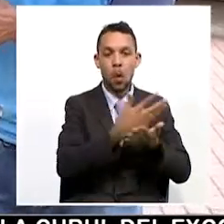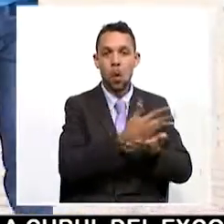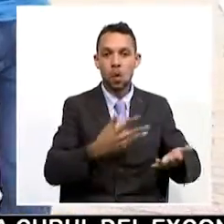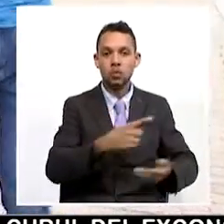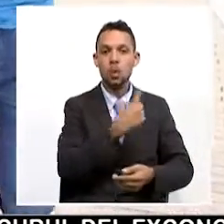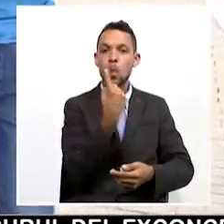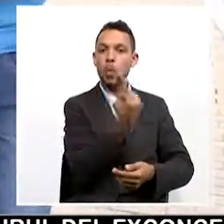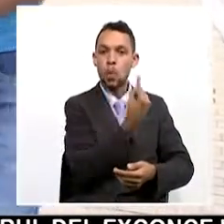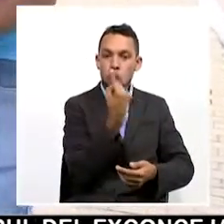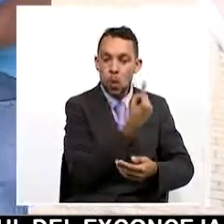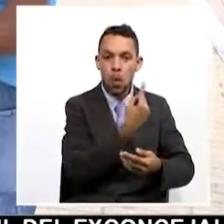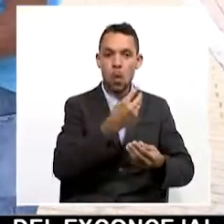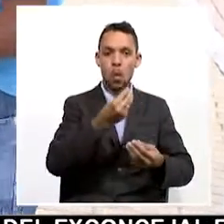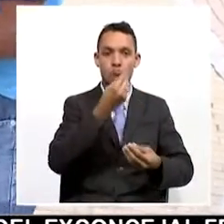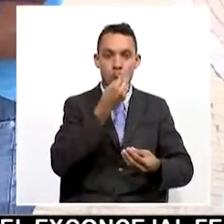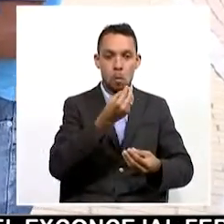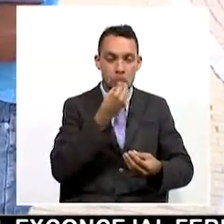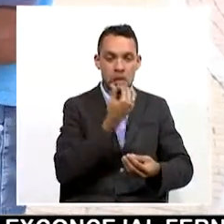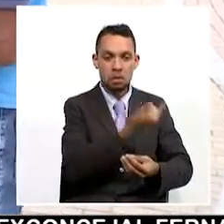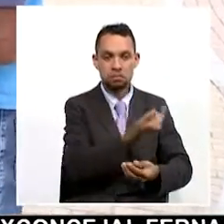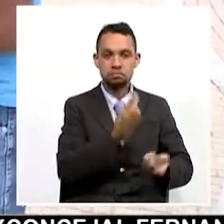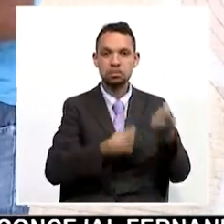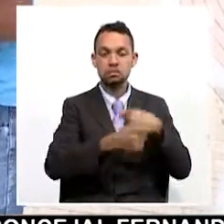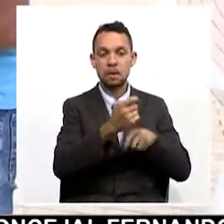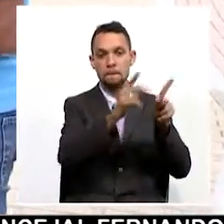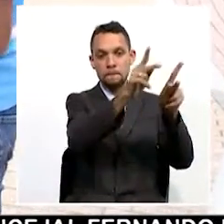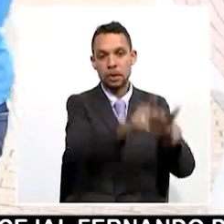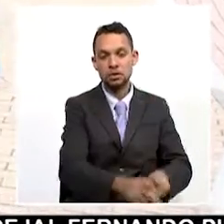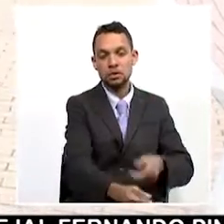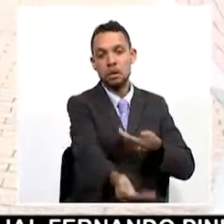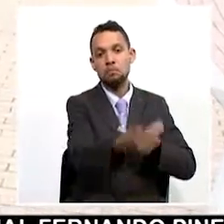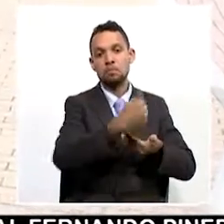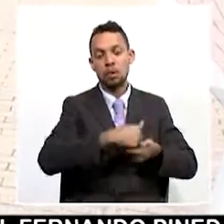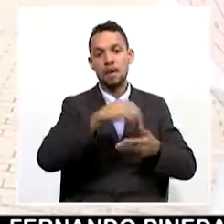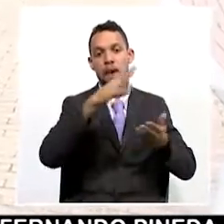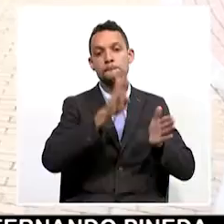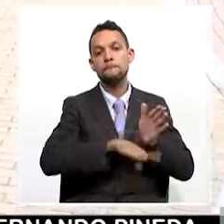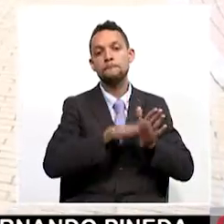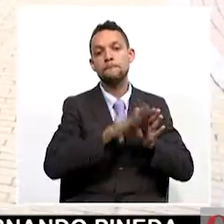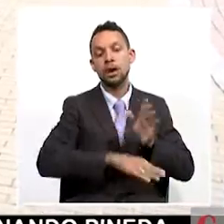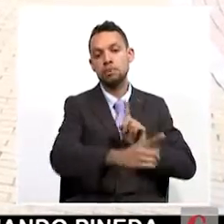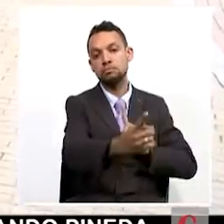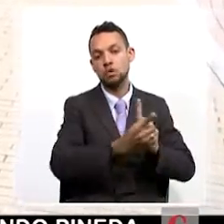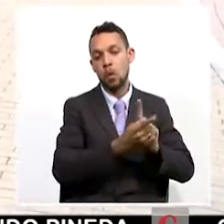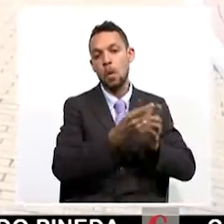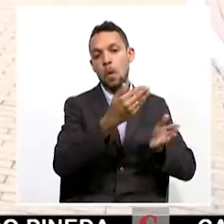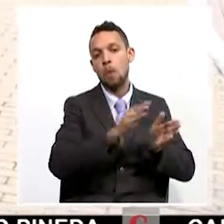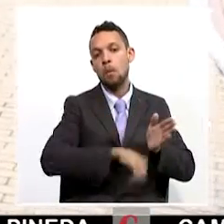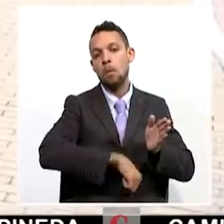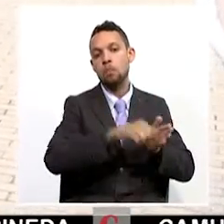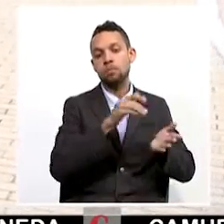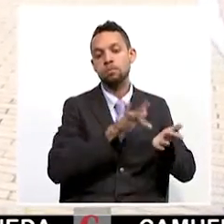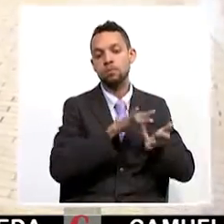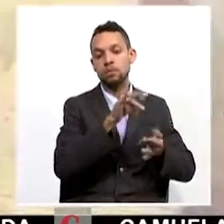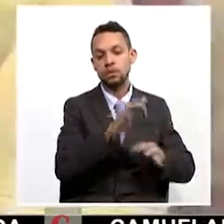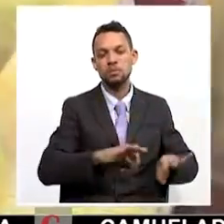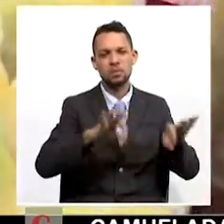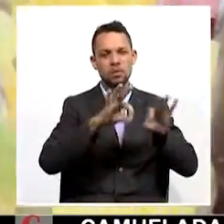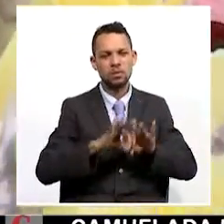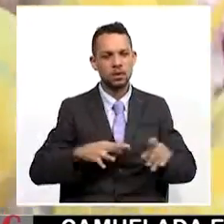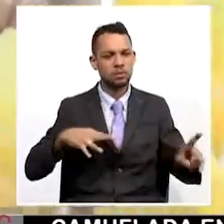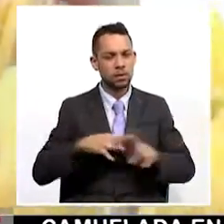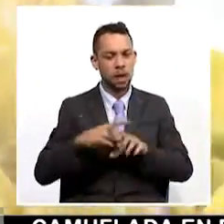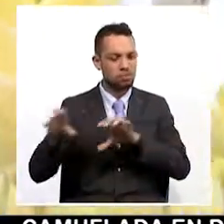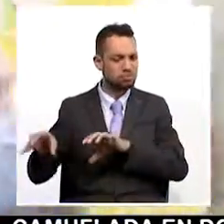estos trabajadores proporcionan a los consumidores opciones convenientes y accesibles de comercio minorista y forman una parte vital de la